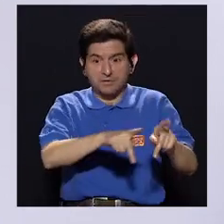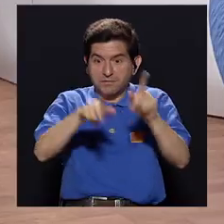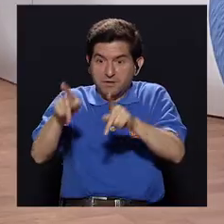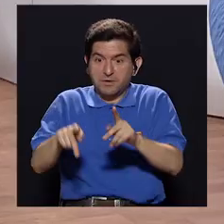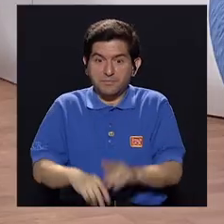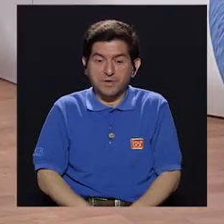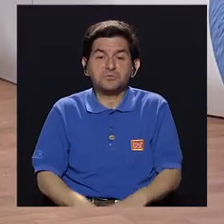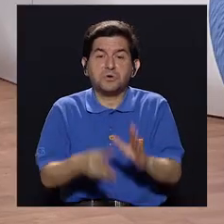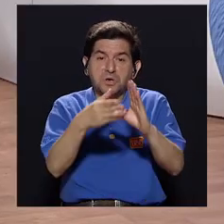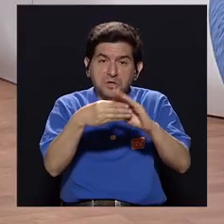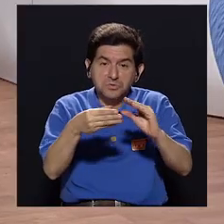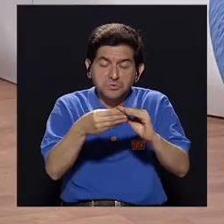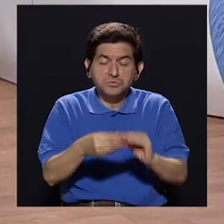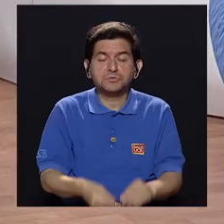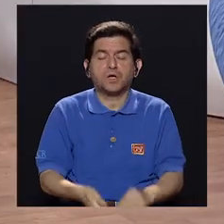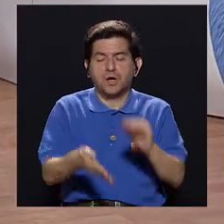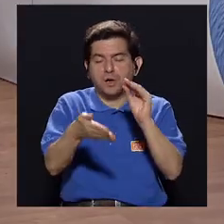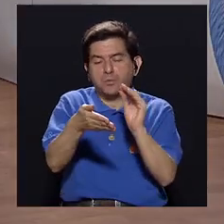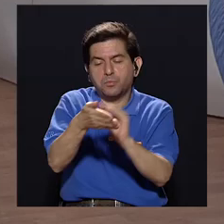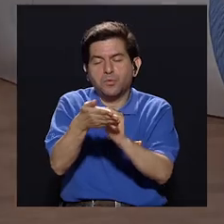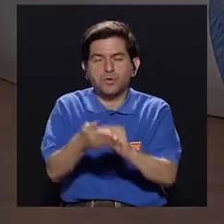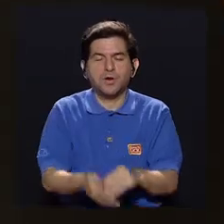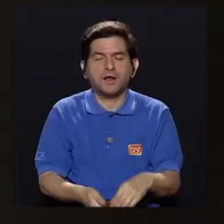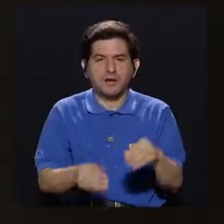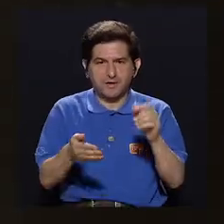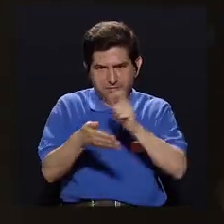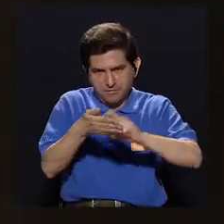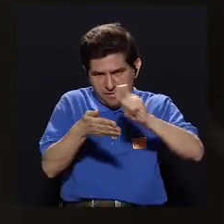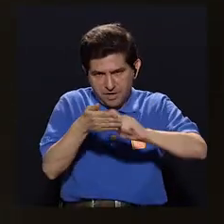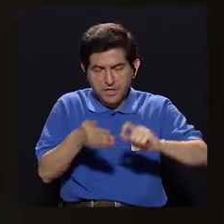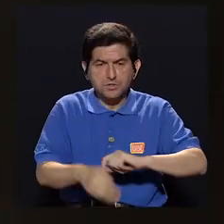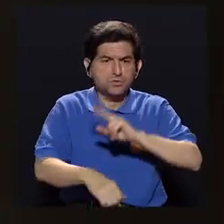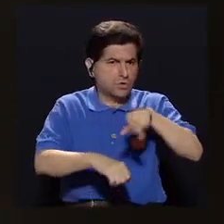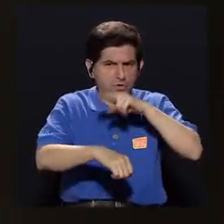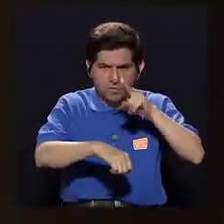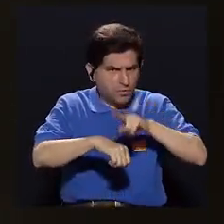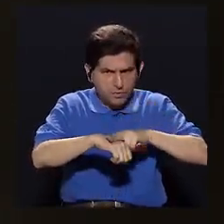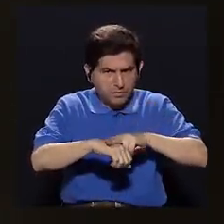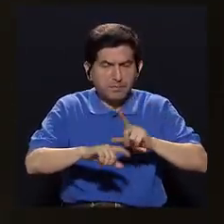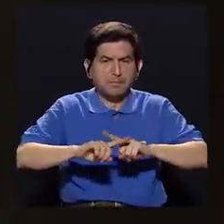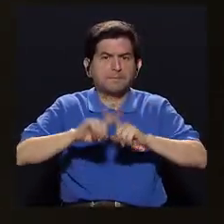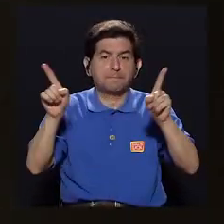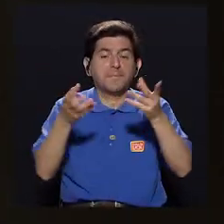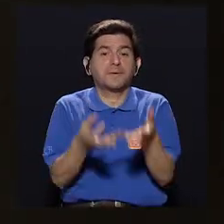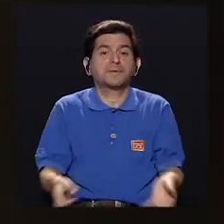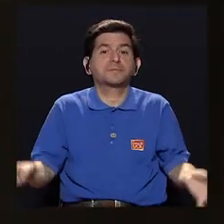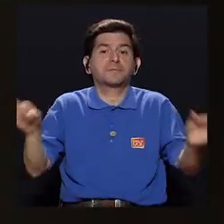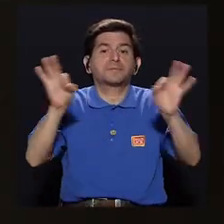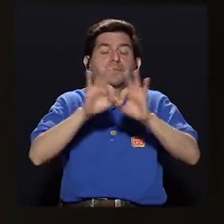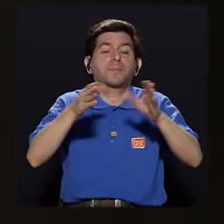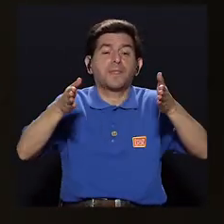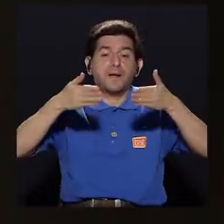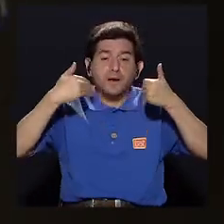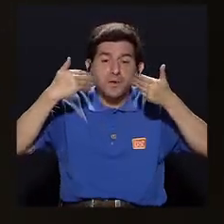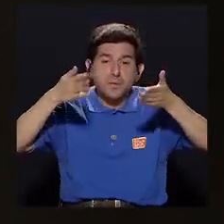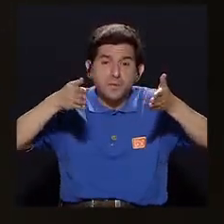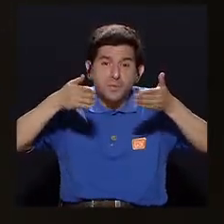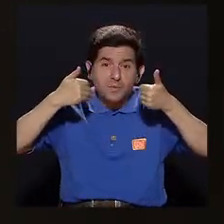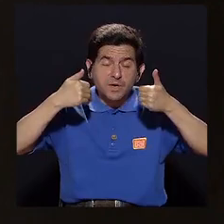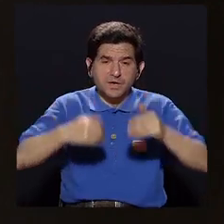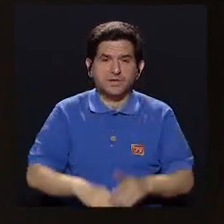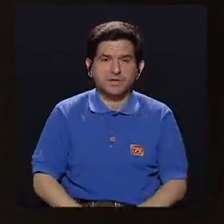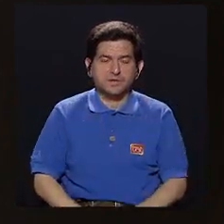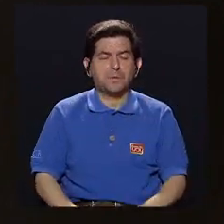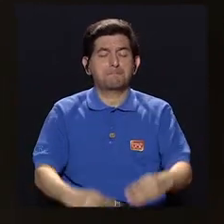lo lo documentaron aparte eso no es muy generalizado Pero lo que sí es importante es que el viento por ejemplo es